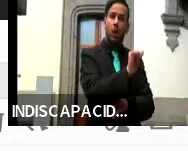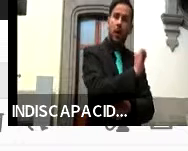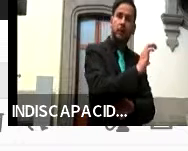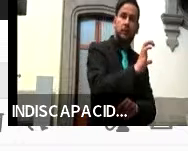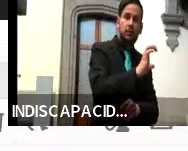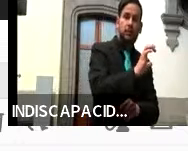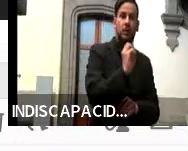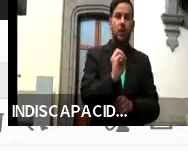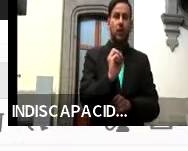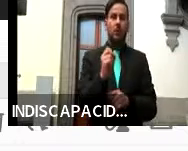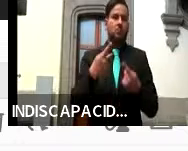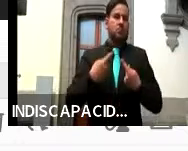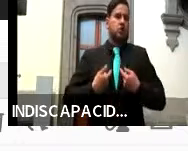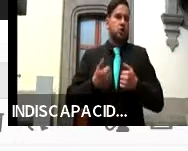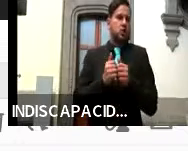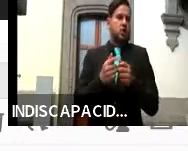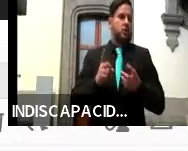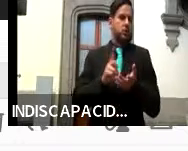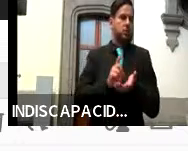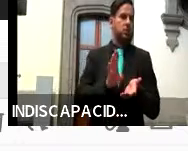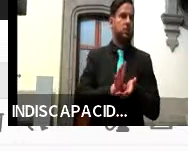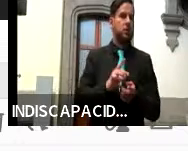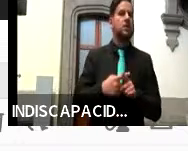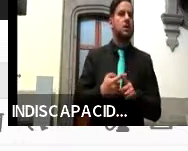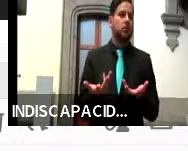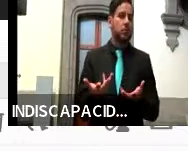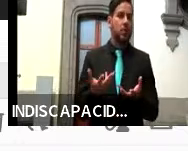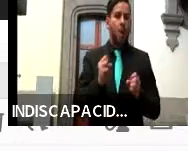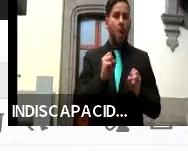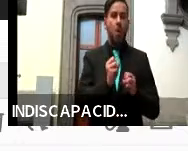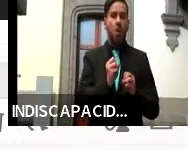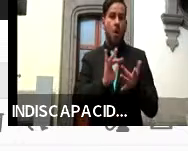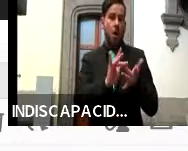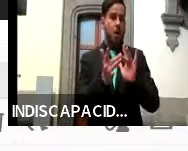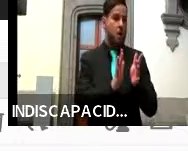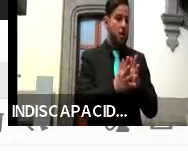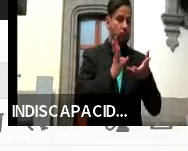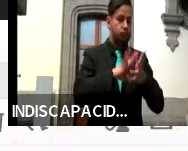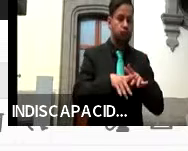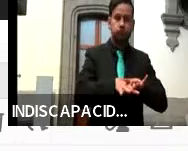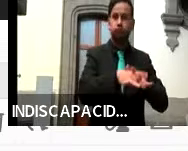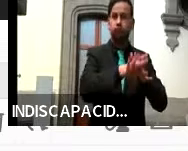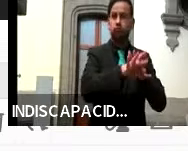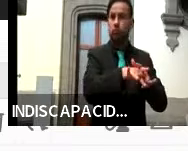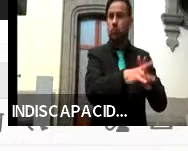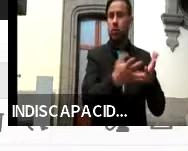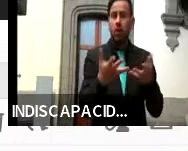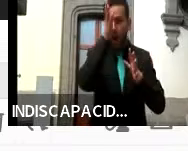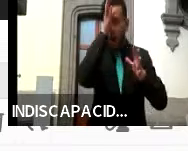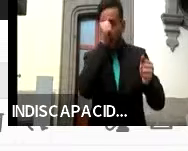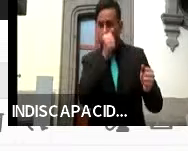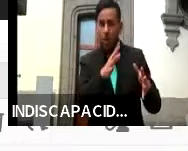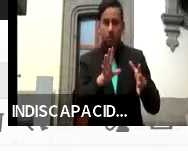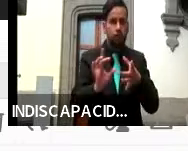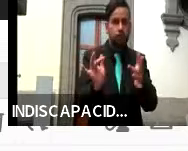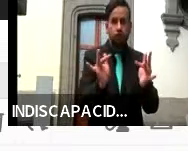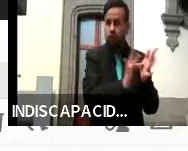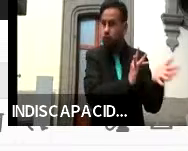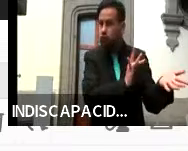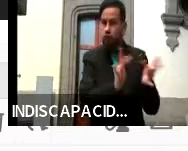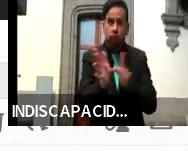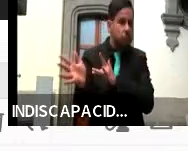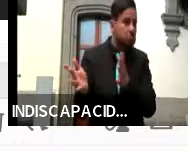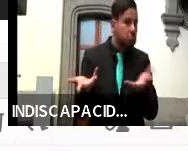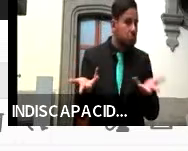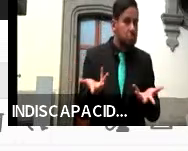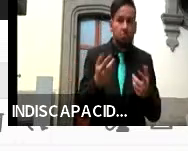personas con discapacidad? Podría ser un ejemplo. Una red institucional que da seguimiento a las recomendaciones podría ser otro ejemplo. Y aquí es